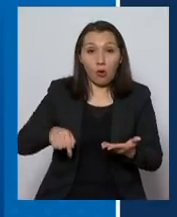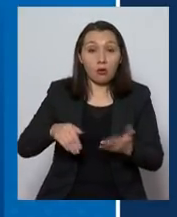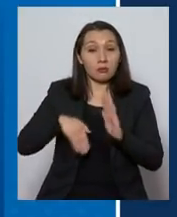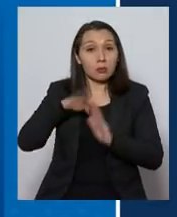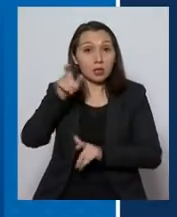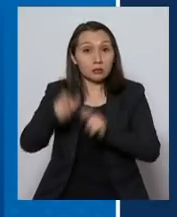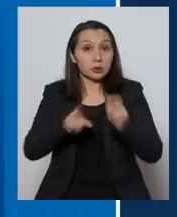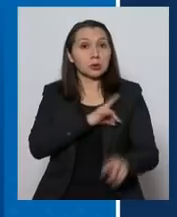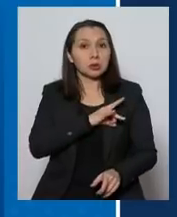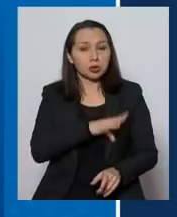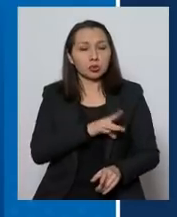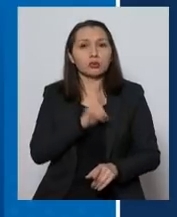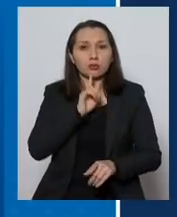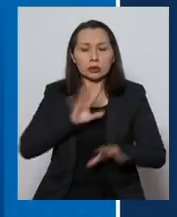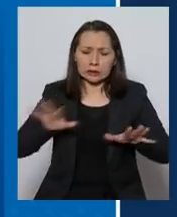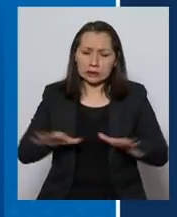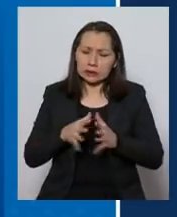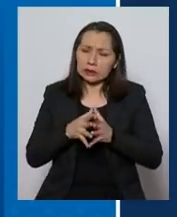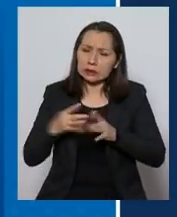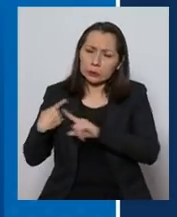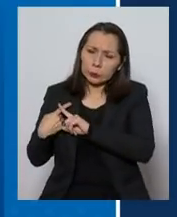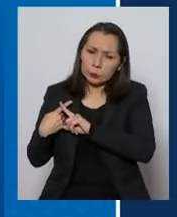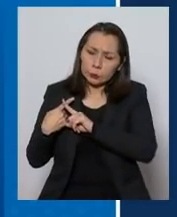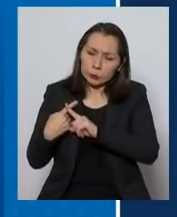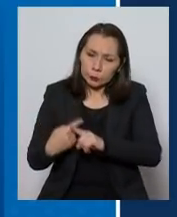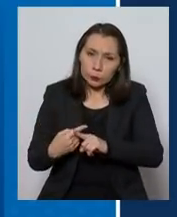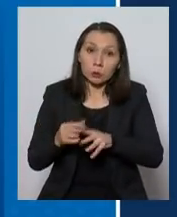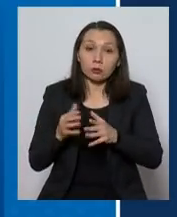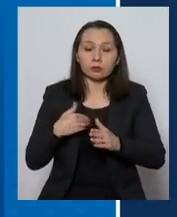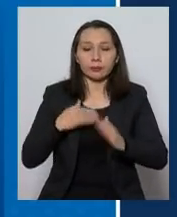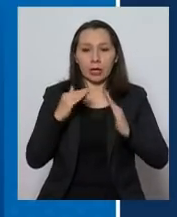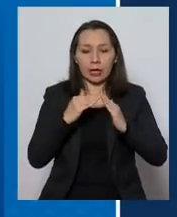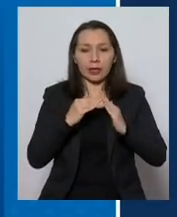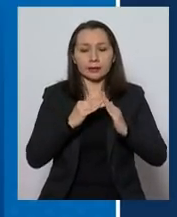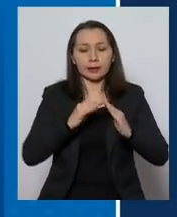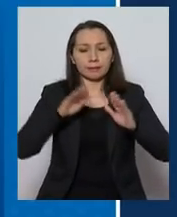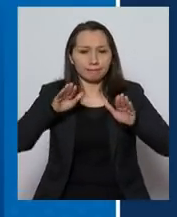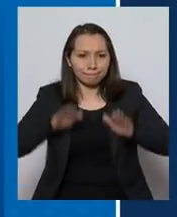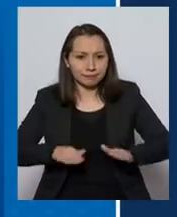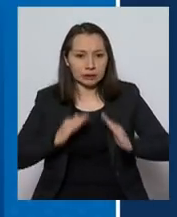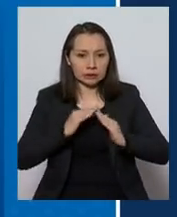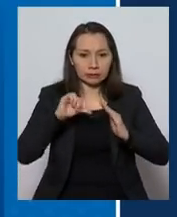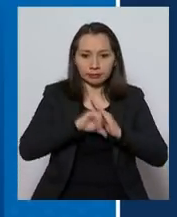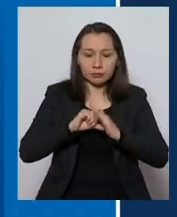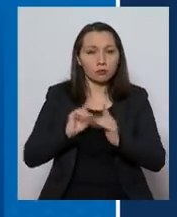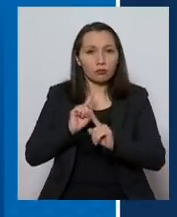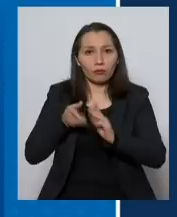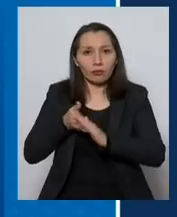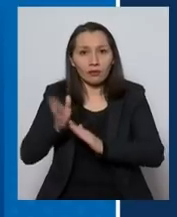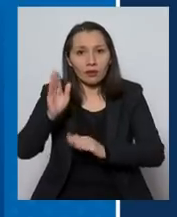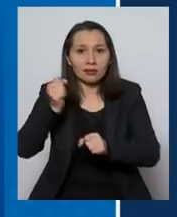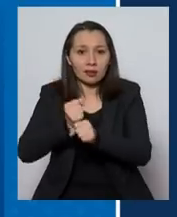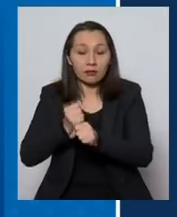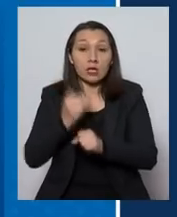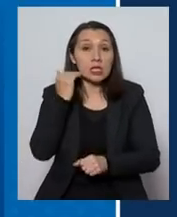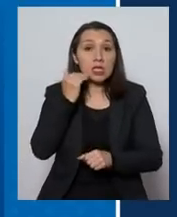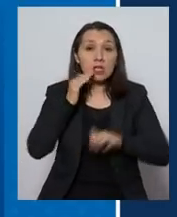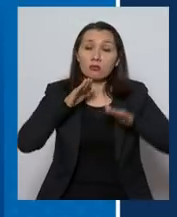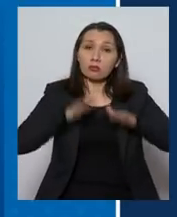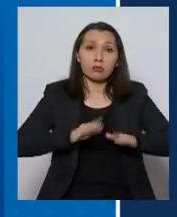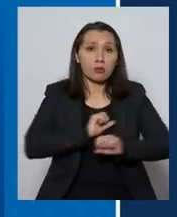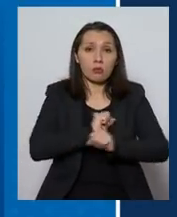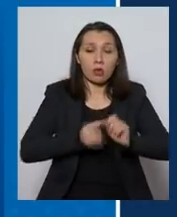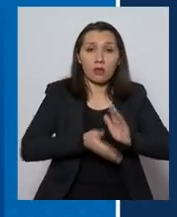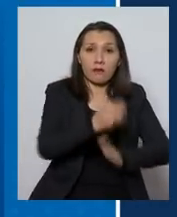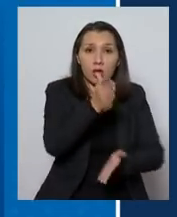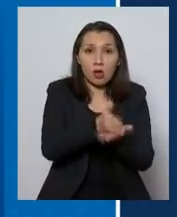los chilenos están haciendo un tremendo sacrificio. Se están quedando en sus casas, no están yendo a trabajar, los niños no están yendo al